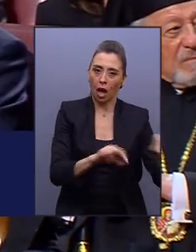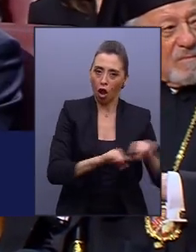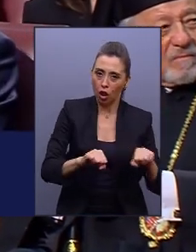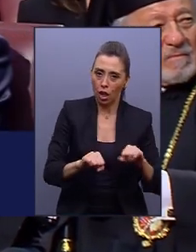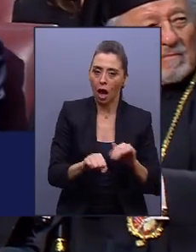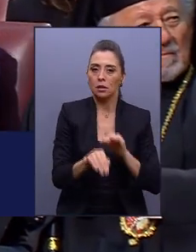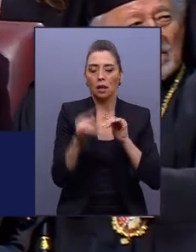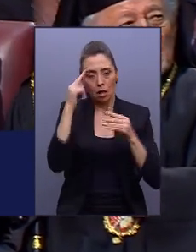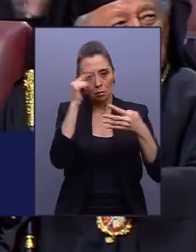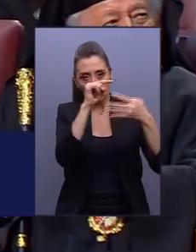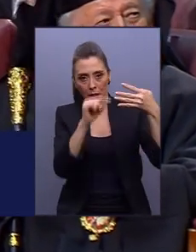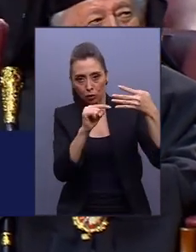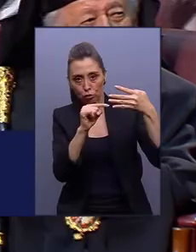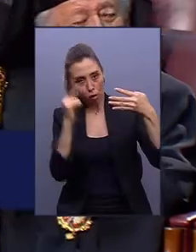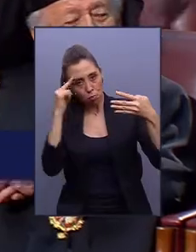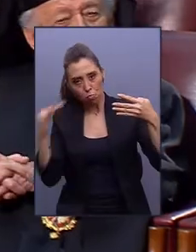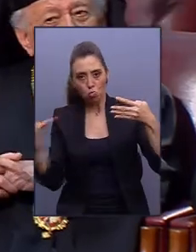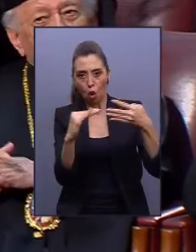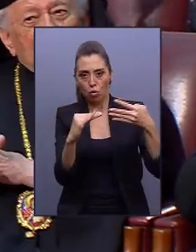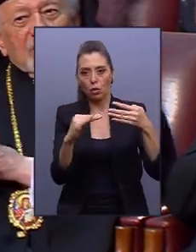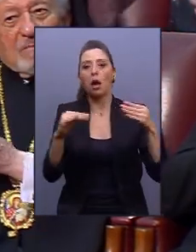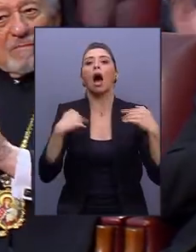lealtad a los principios que nos convocan.